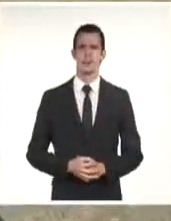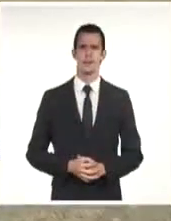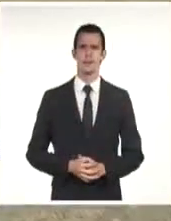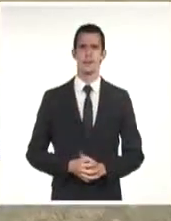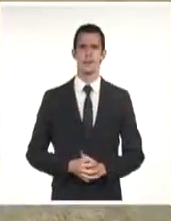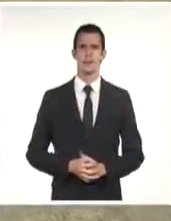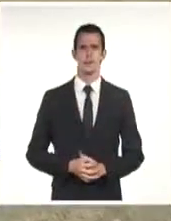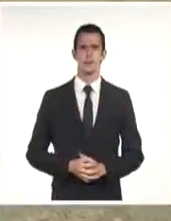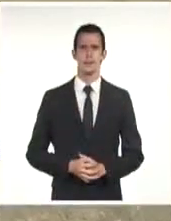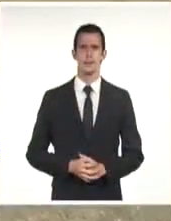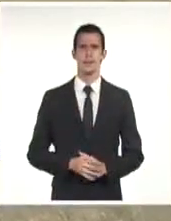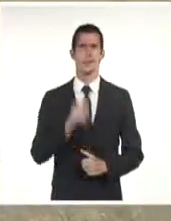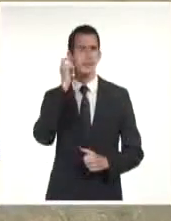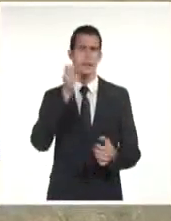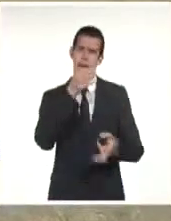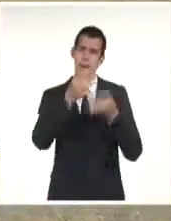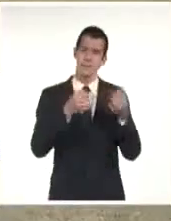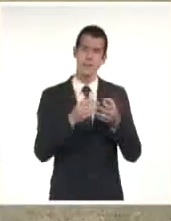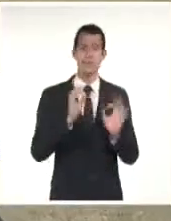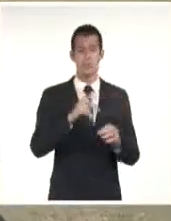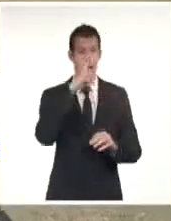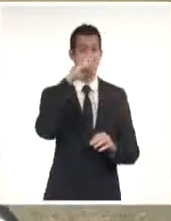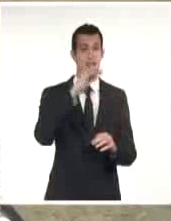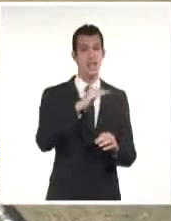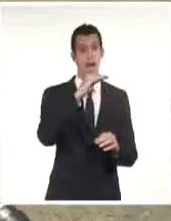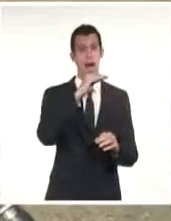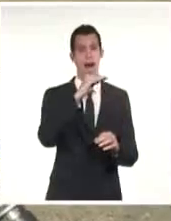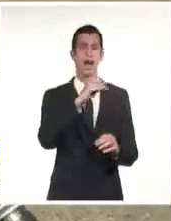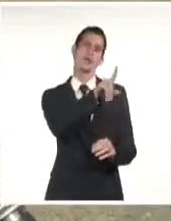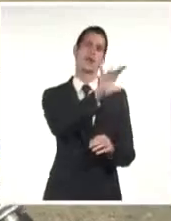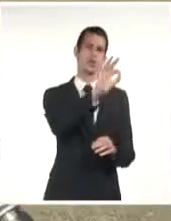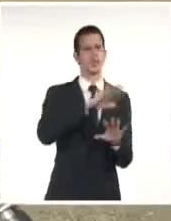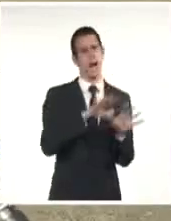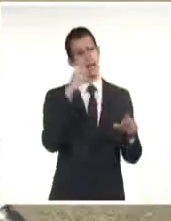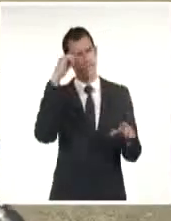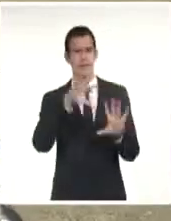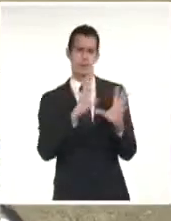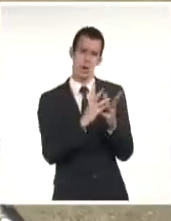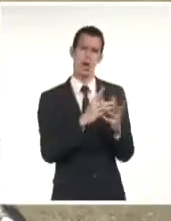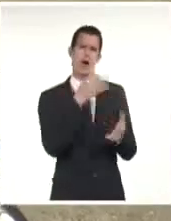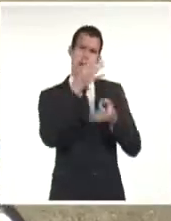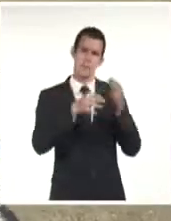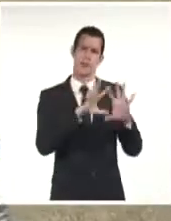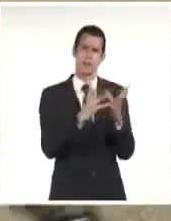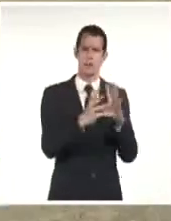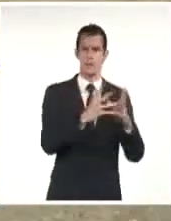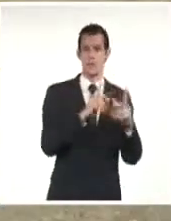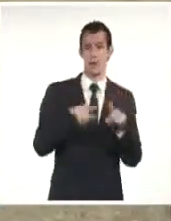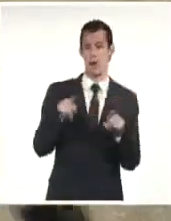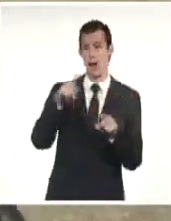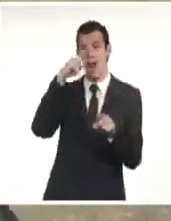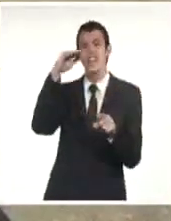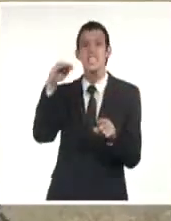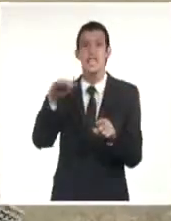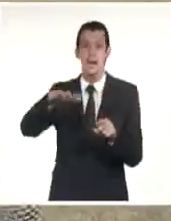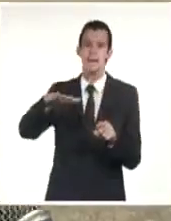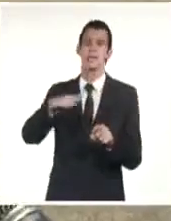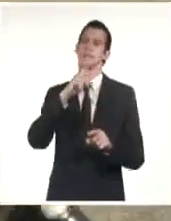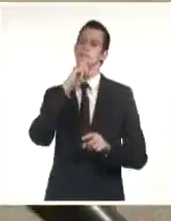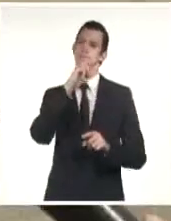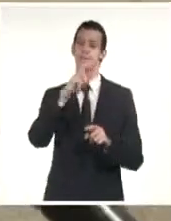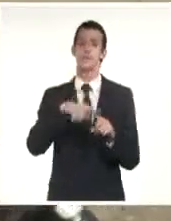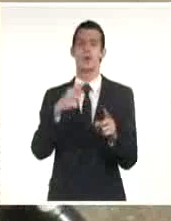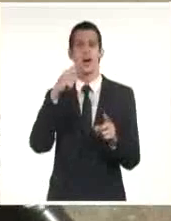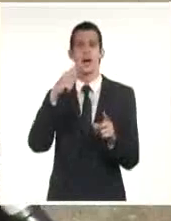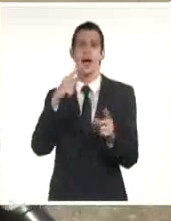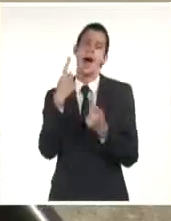orgullosa de que yo esté aquí, un poco triste por no poder estar con ella, pero imagínese, ella sabe que estoy cumpliendo una labor muy humanitaria. ¿Quién los cuida? Bueno,